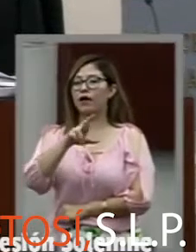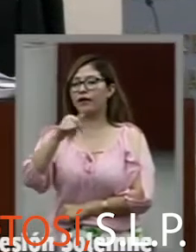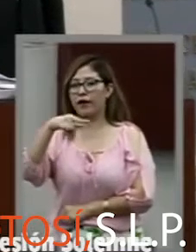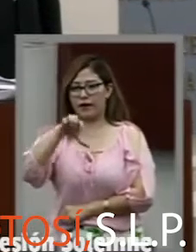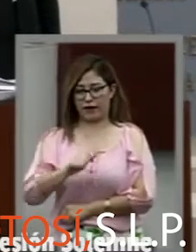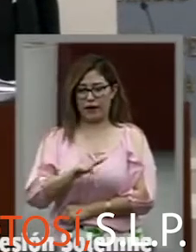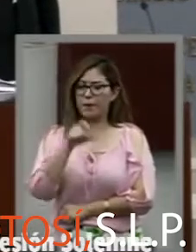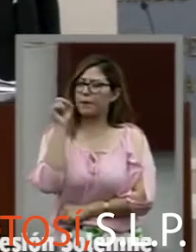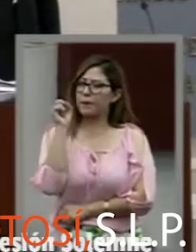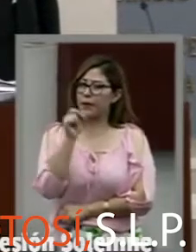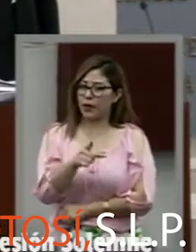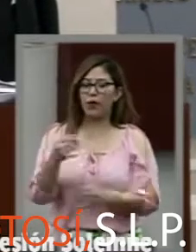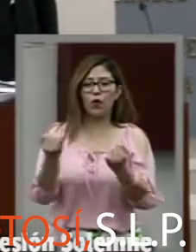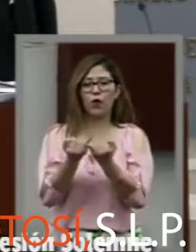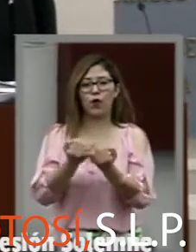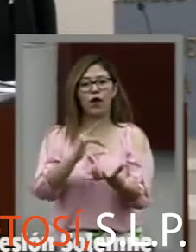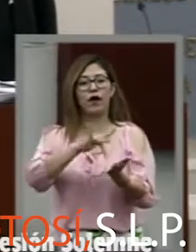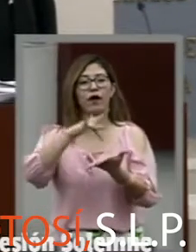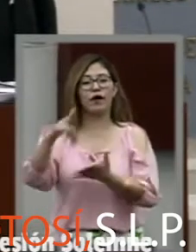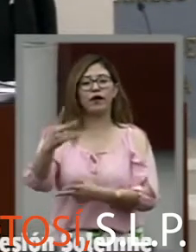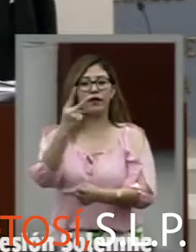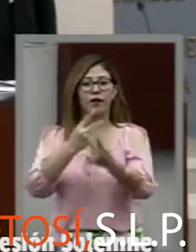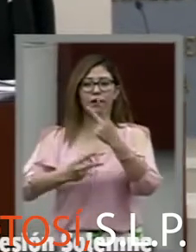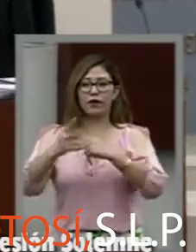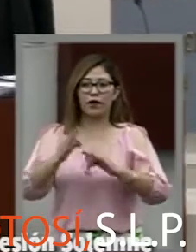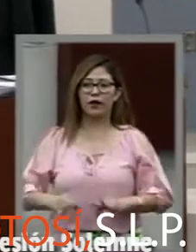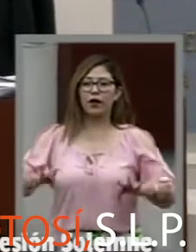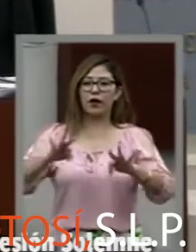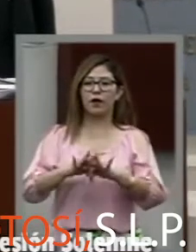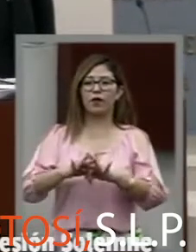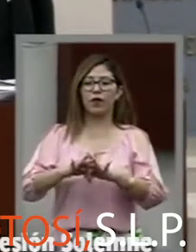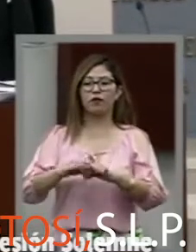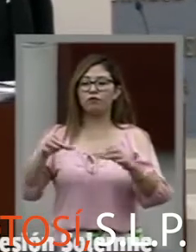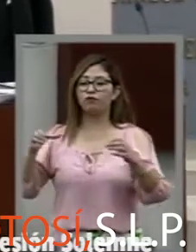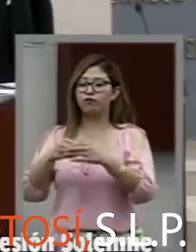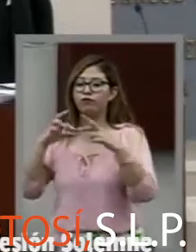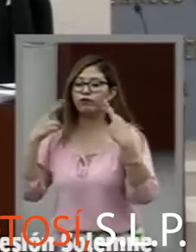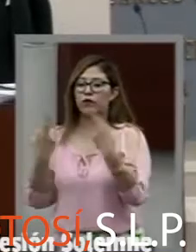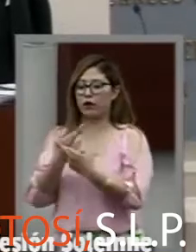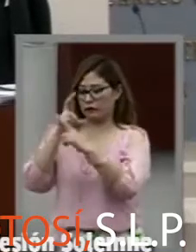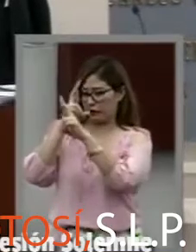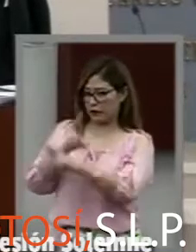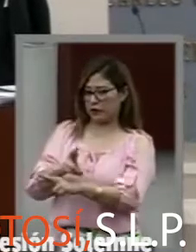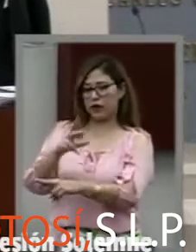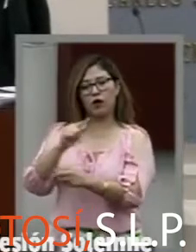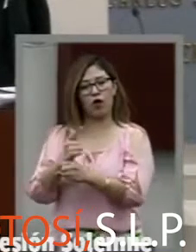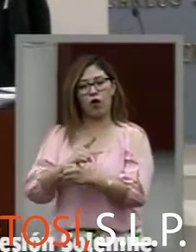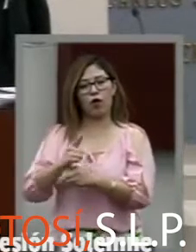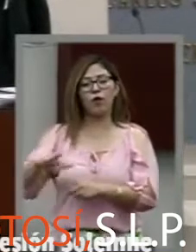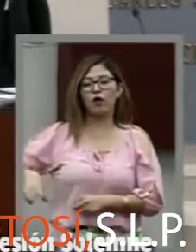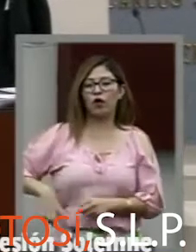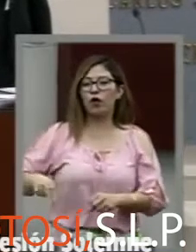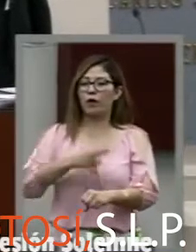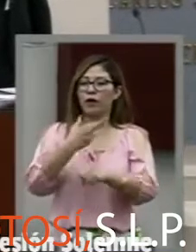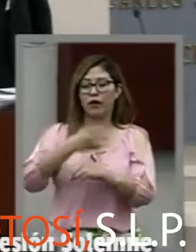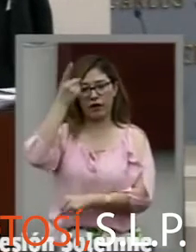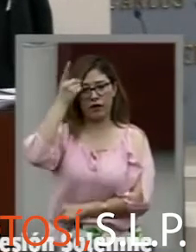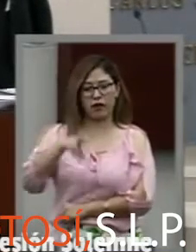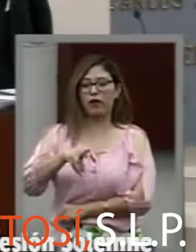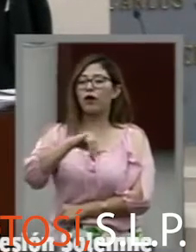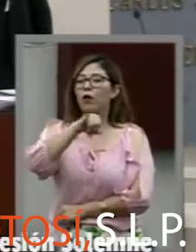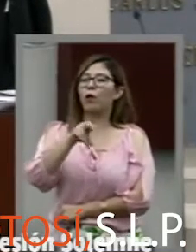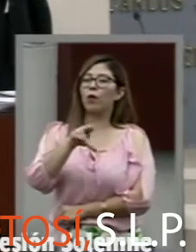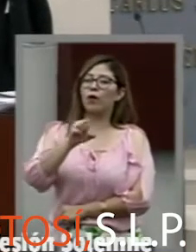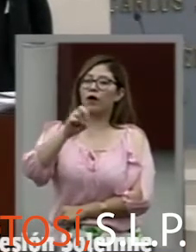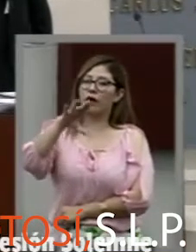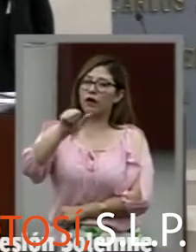asimismo agradecemos su presencia en esta sesión solemne al gobernador constitucional del estado doctor juan manuel